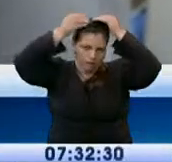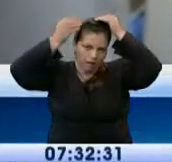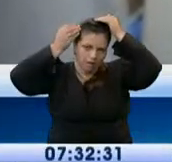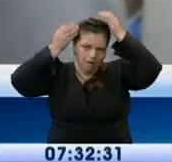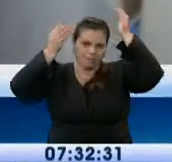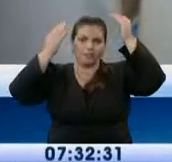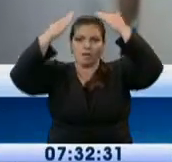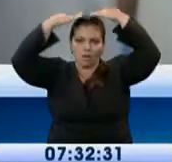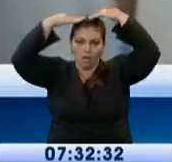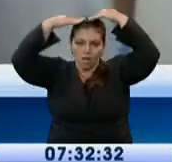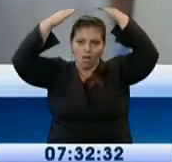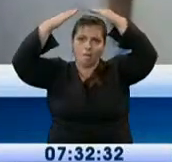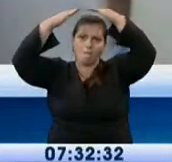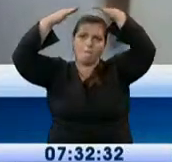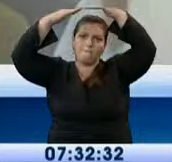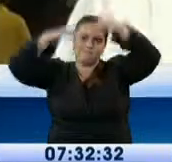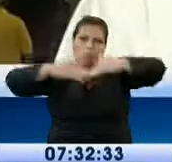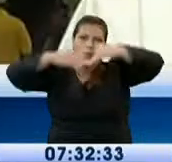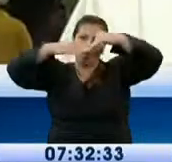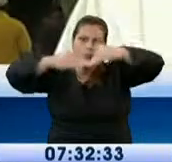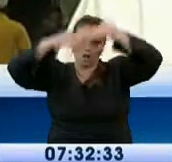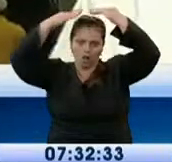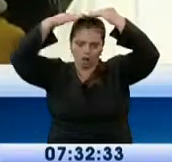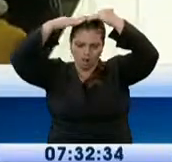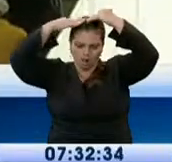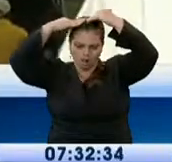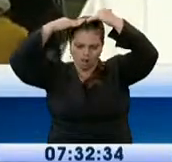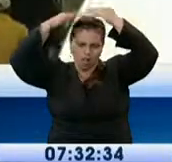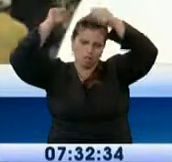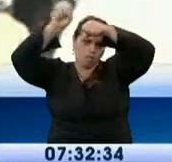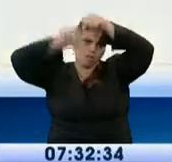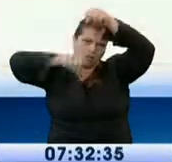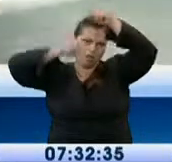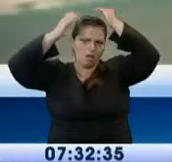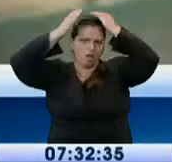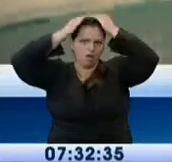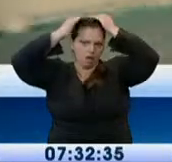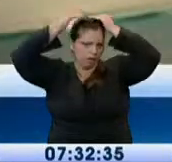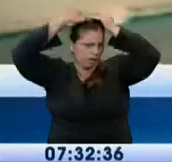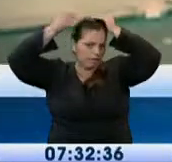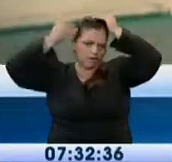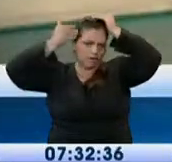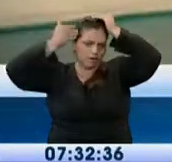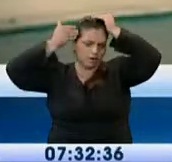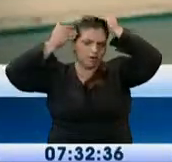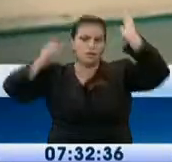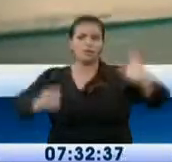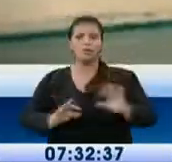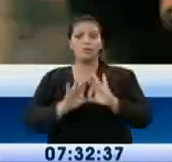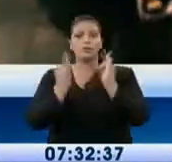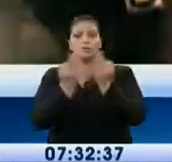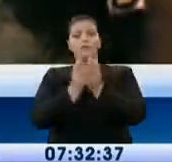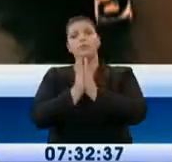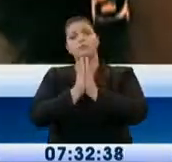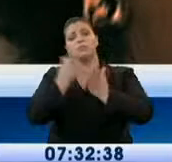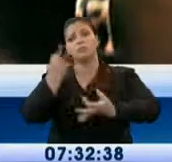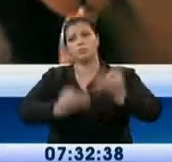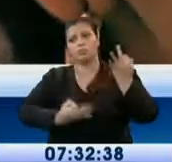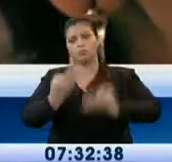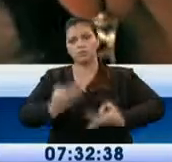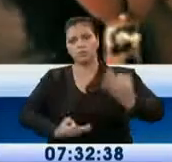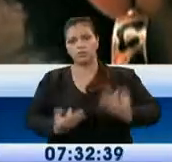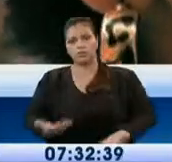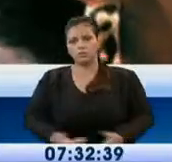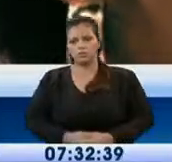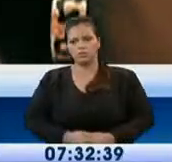hundimiento de los huesos de la bóveda del cráneo hacia el cerebro. Es un solo golpe el que ella tiene. Los familiares piden justicia, pues el sospechoso, dicen ellos, aún